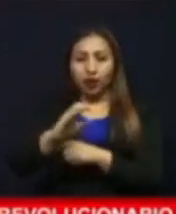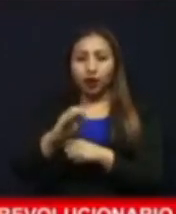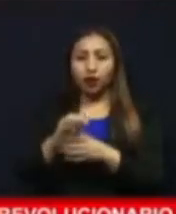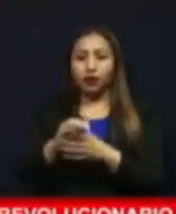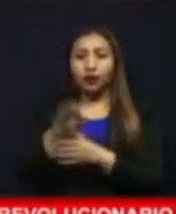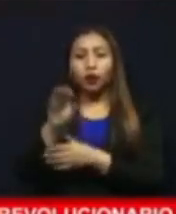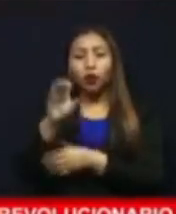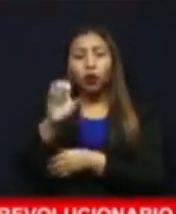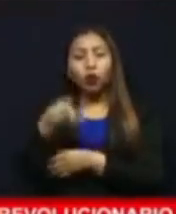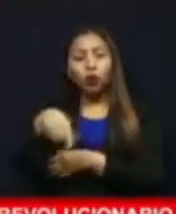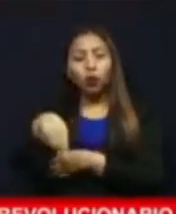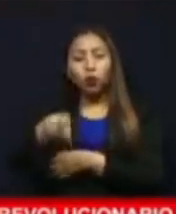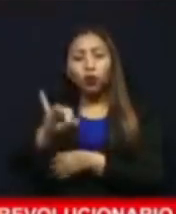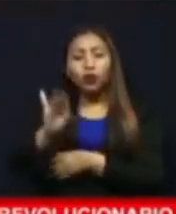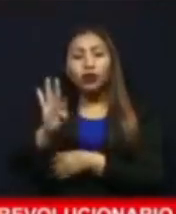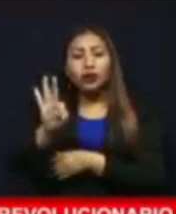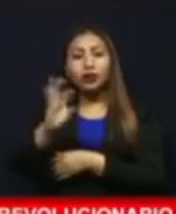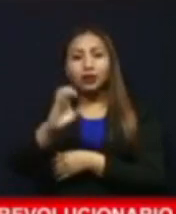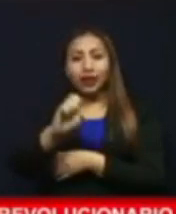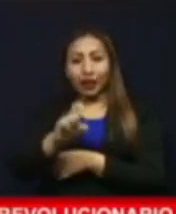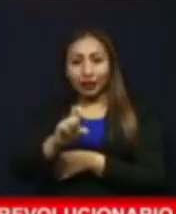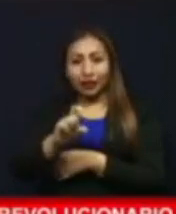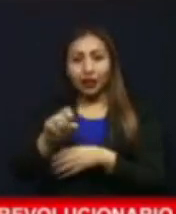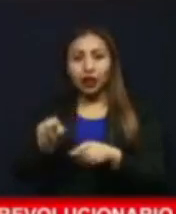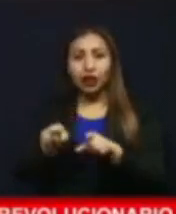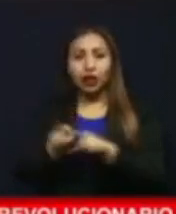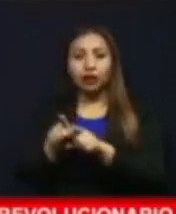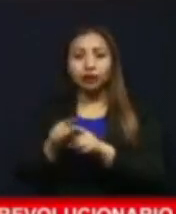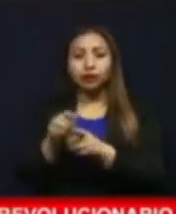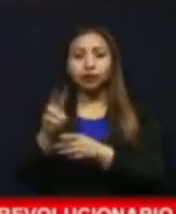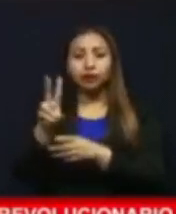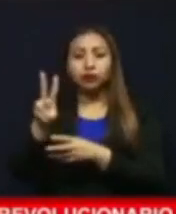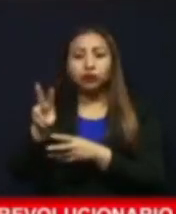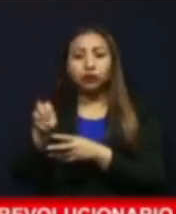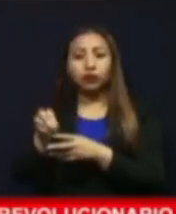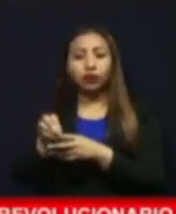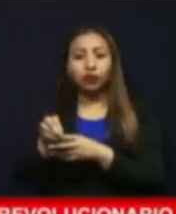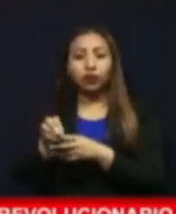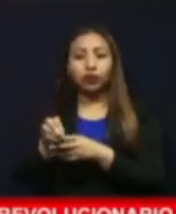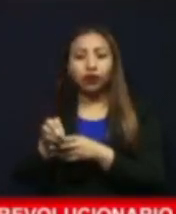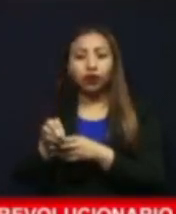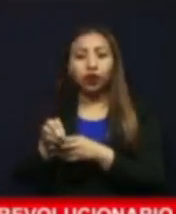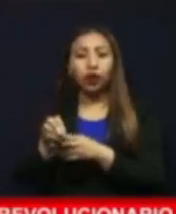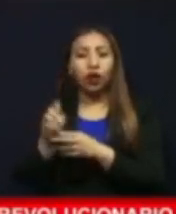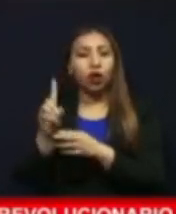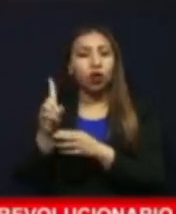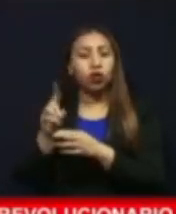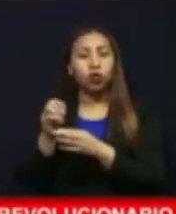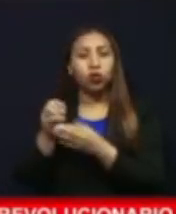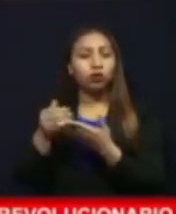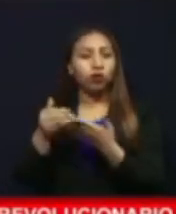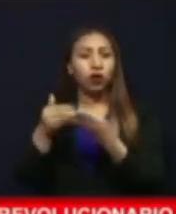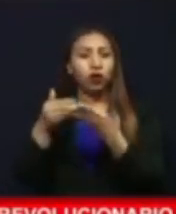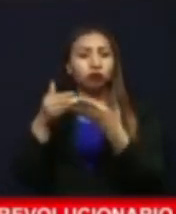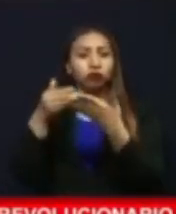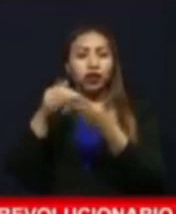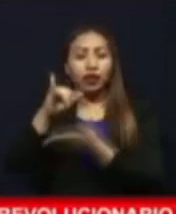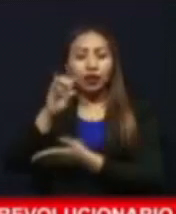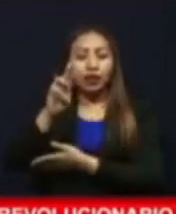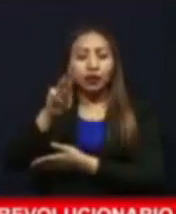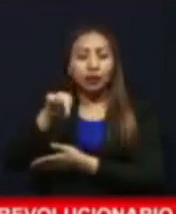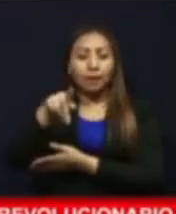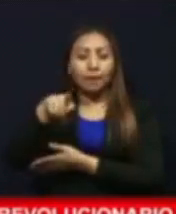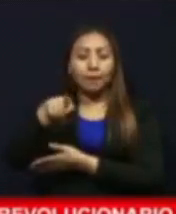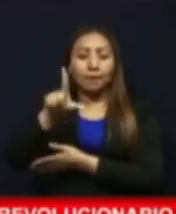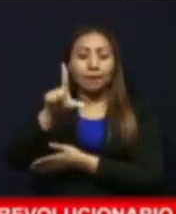autoridad del canal de panamá no fue implementado no fue implementado pero vámonos a la pregunta